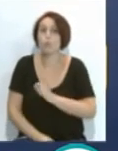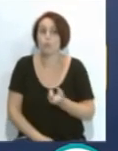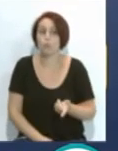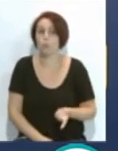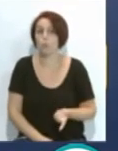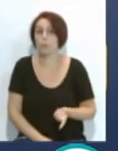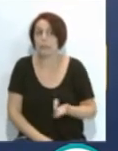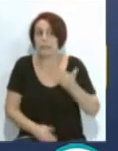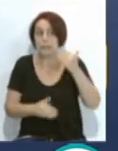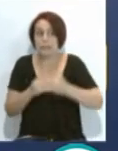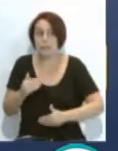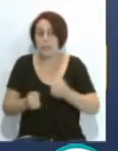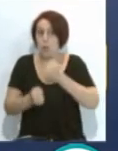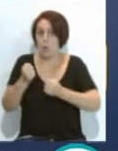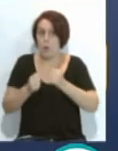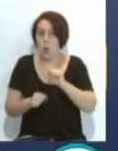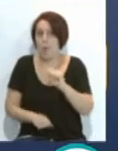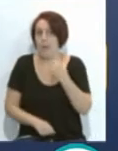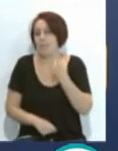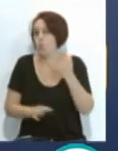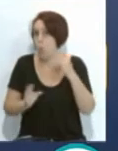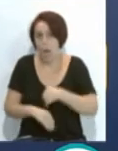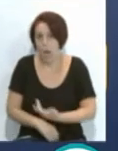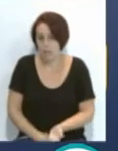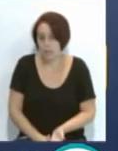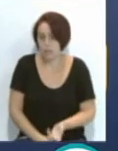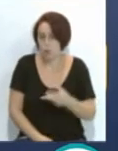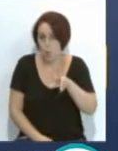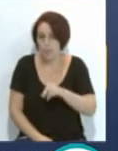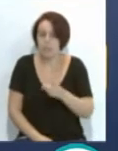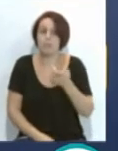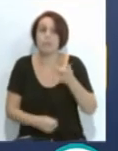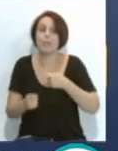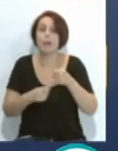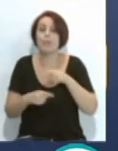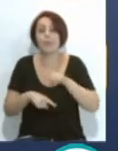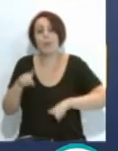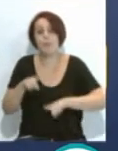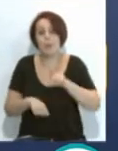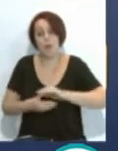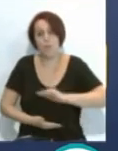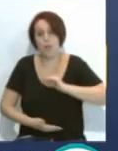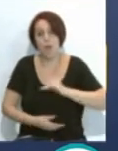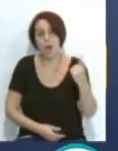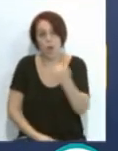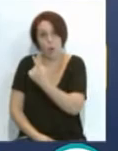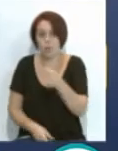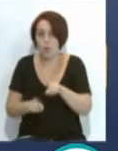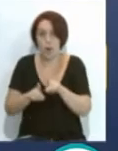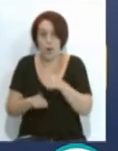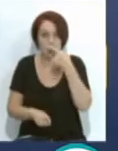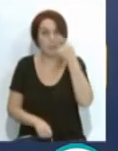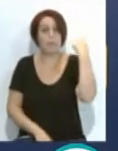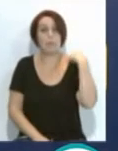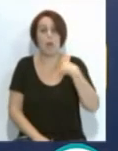que más límite salarial tenemos, obviamente, y el mercado te da las opciones en función a tu capacidad, como nos pasó el año pasado en segunda división,